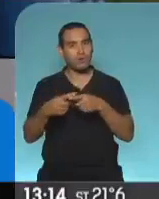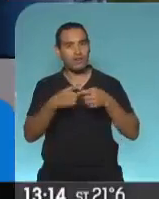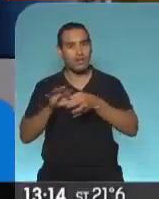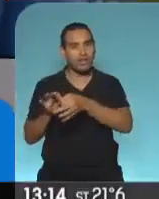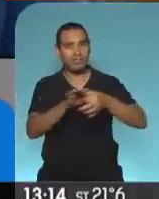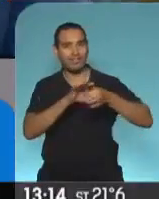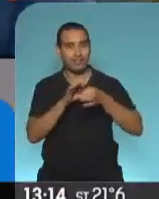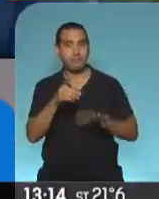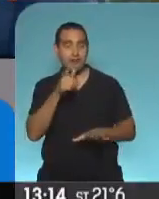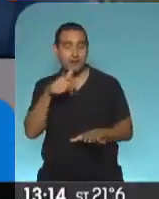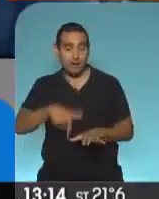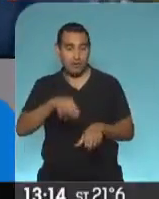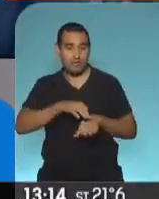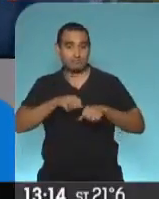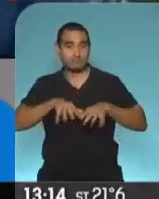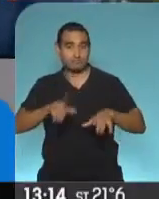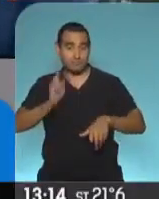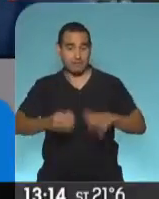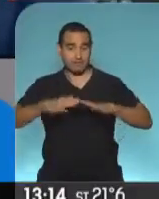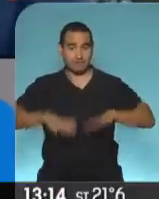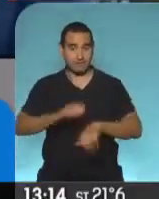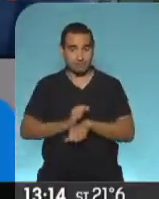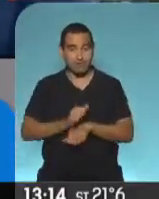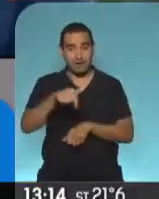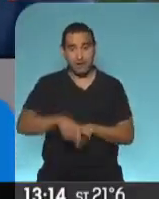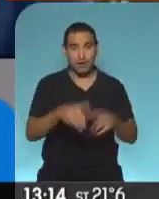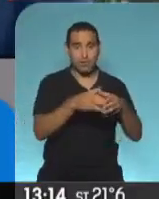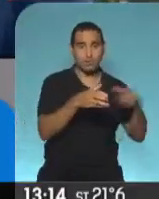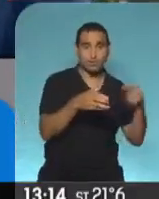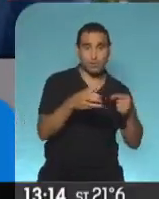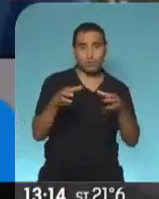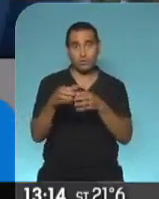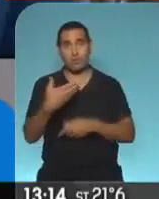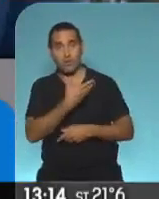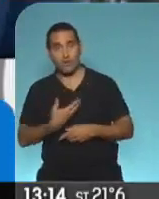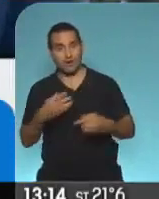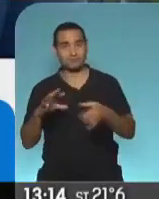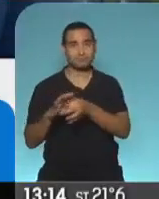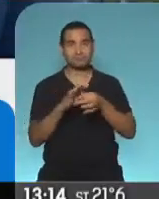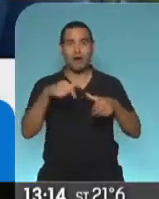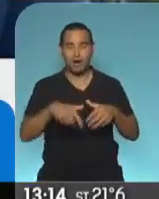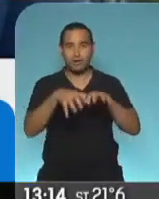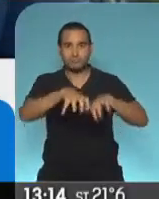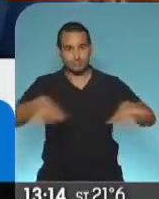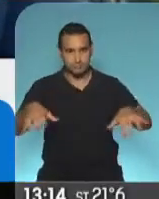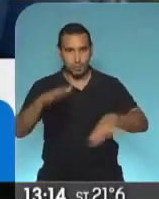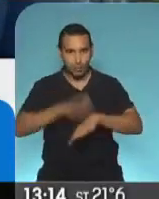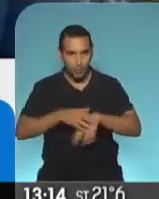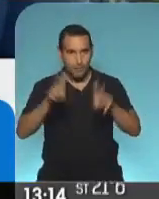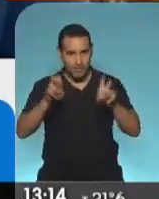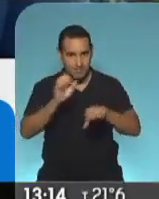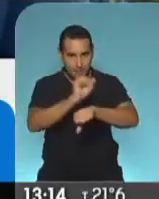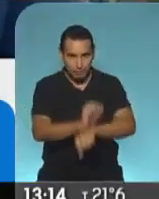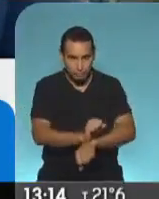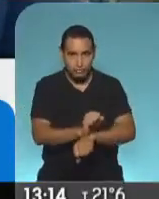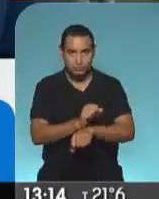últimos tiempos, en el comienzo, por ejemplo, de esta cuarentena, oposición, oficialismo, iban por el mismo camino. ¿Este tema puntualmente ha sido el que ha generado